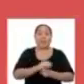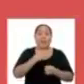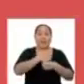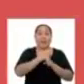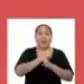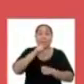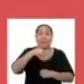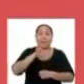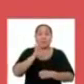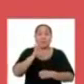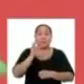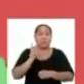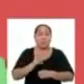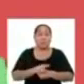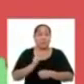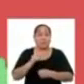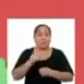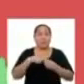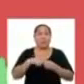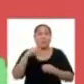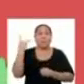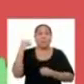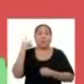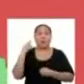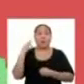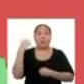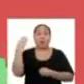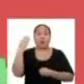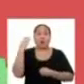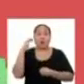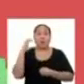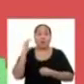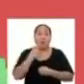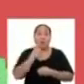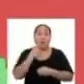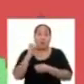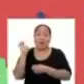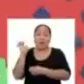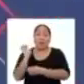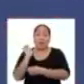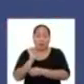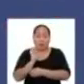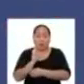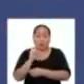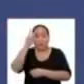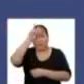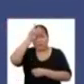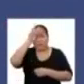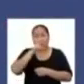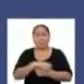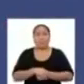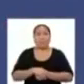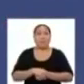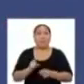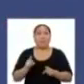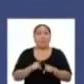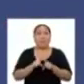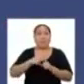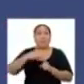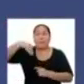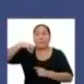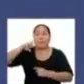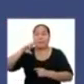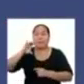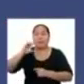bloque económico está conformado por Bolivia, Colombia, Ecuador y Perú. Por otro lado, tenemos al Mercosur